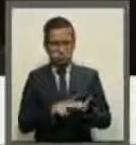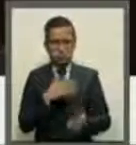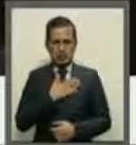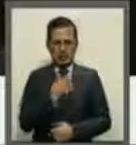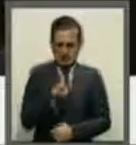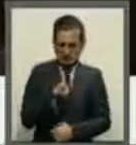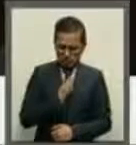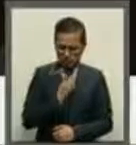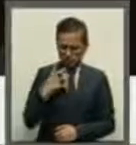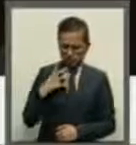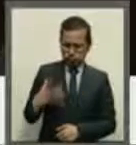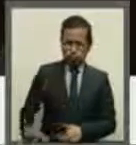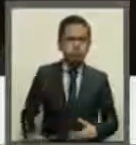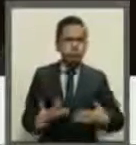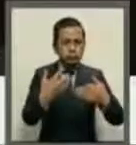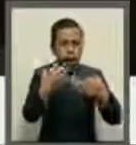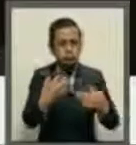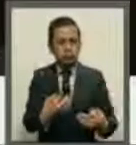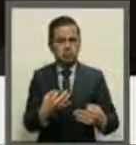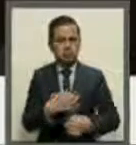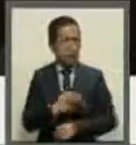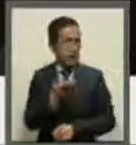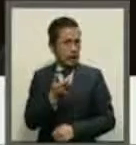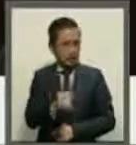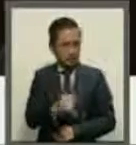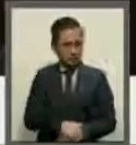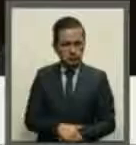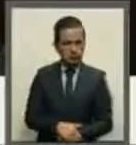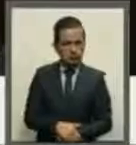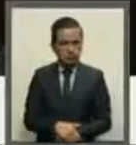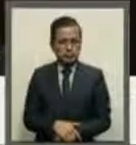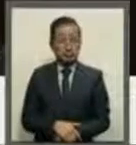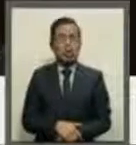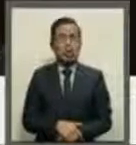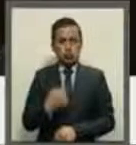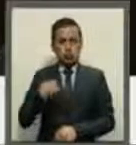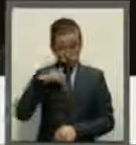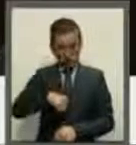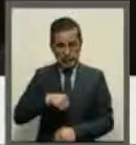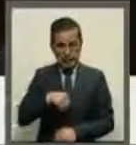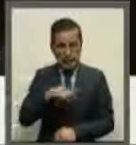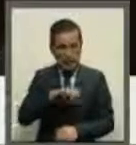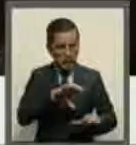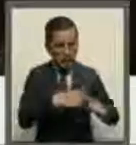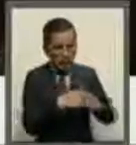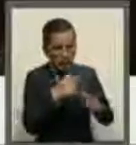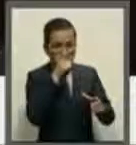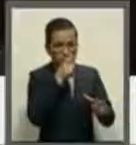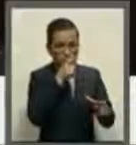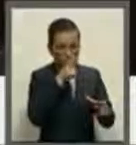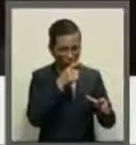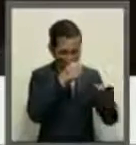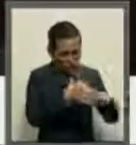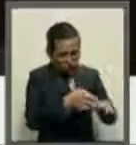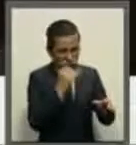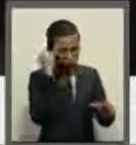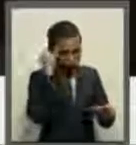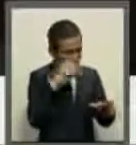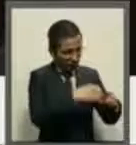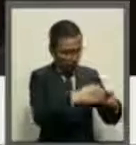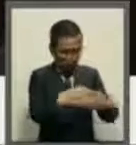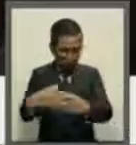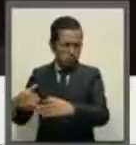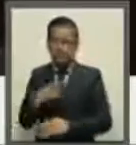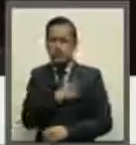importancia, nuestras lenguas originarias merecen mucha más atención. Sin embargo, a pesar de